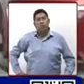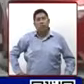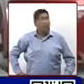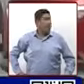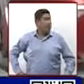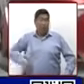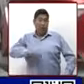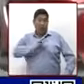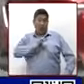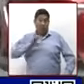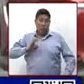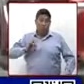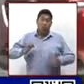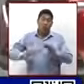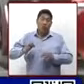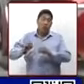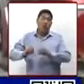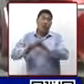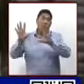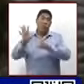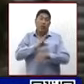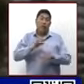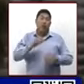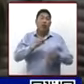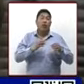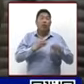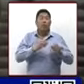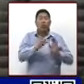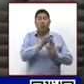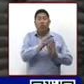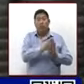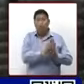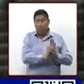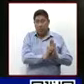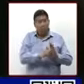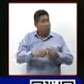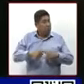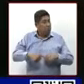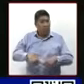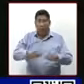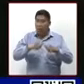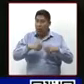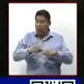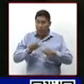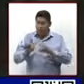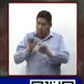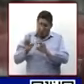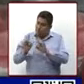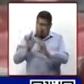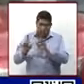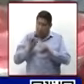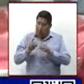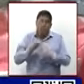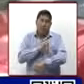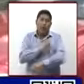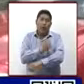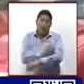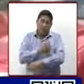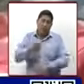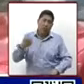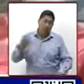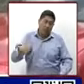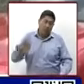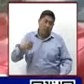Y las comisiones de justicia plural y de constitución proseguirán con el proceso de preselección de autoridades judiciales. El